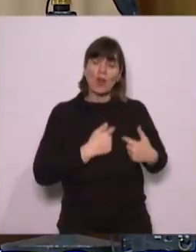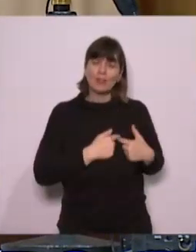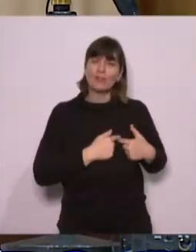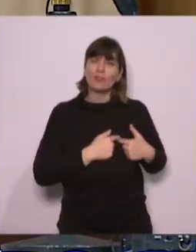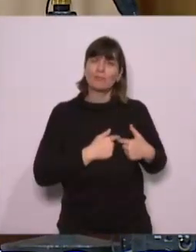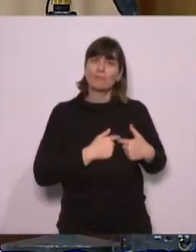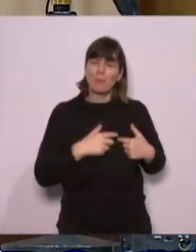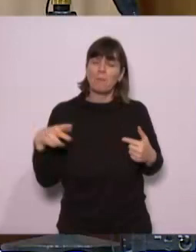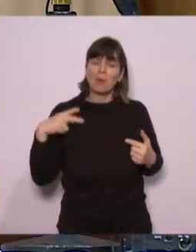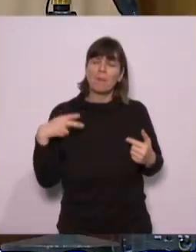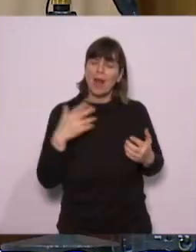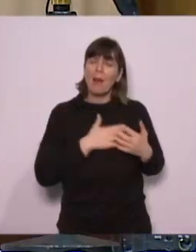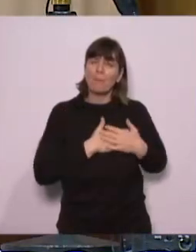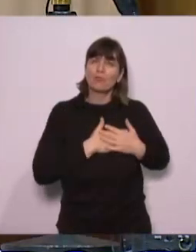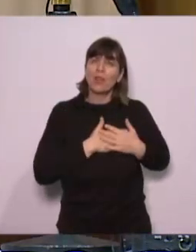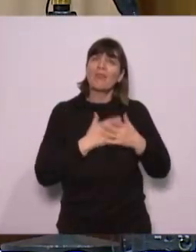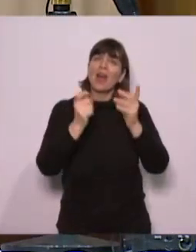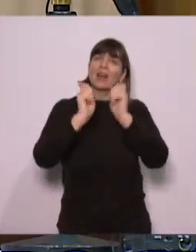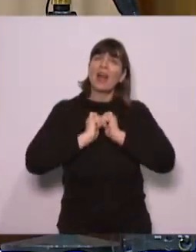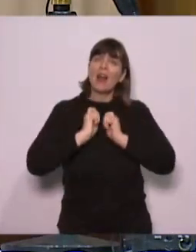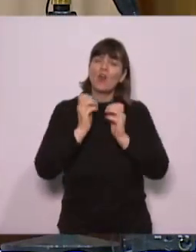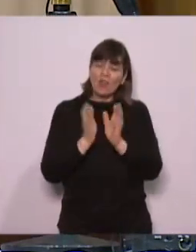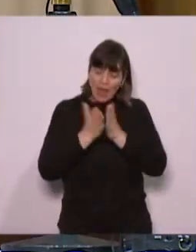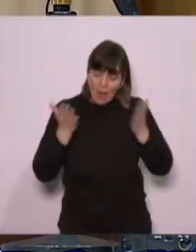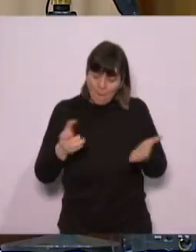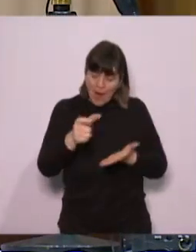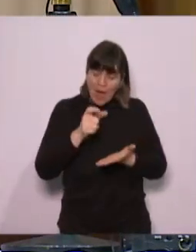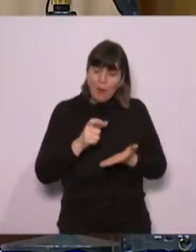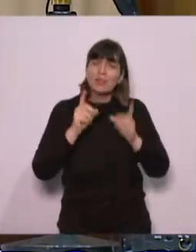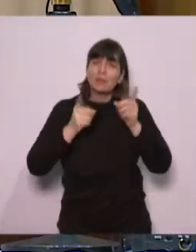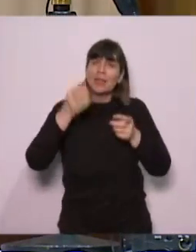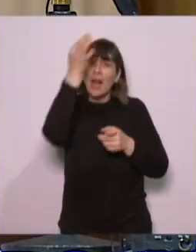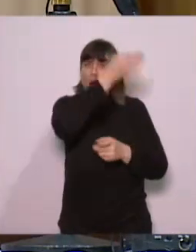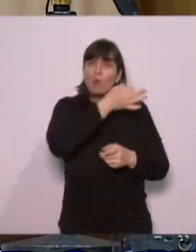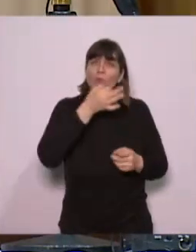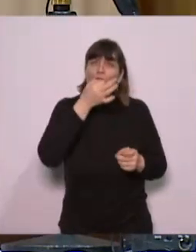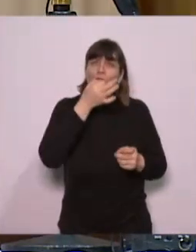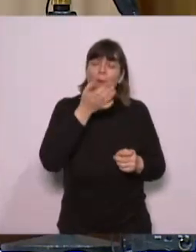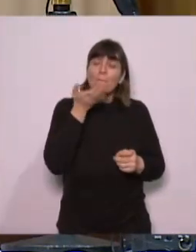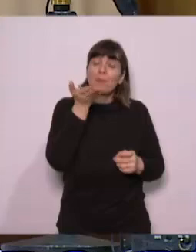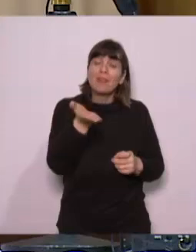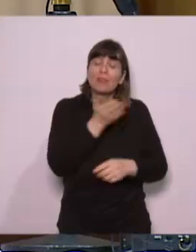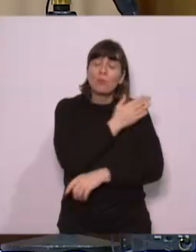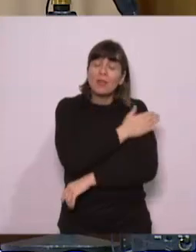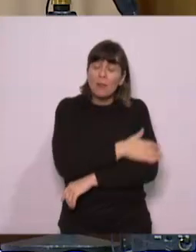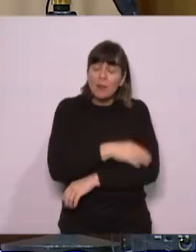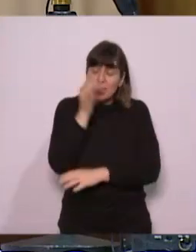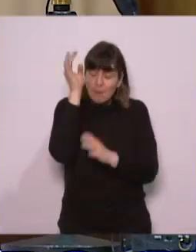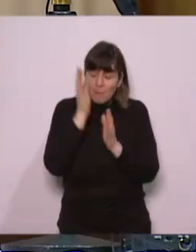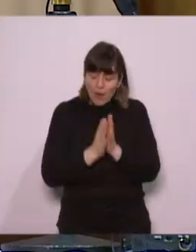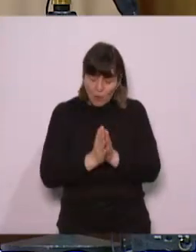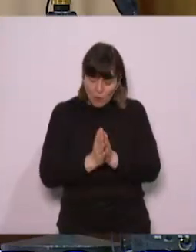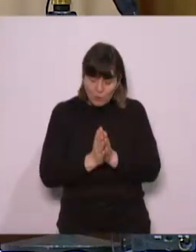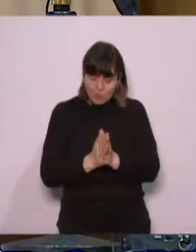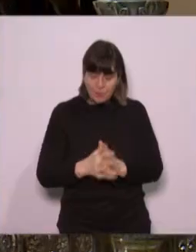Disponemos nuestro corazón a este regalo de la palabra y de la Eucaristía, pidiendo humildemente